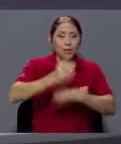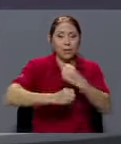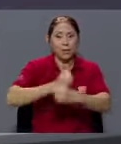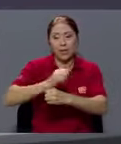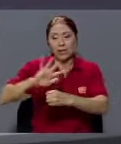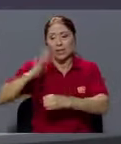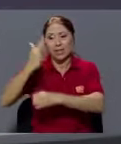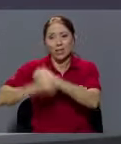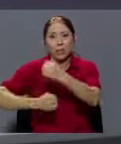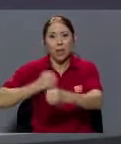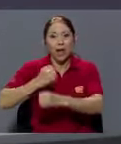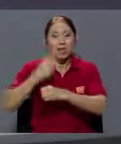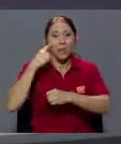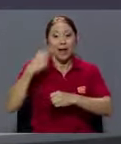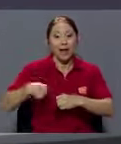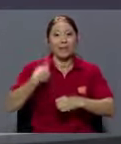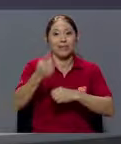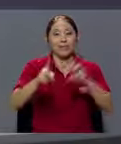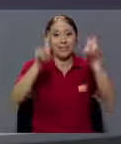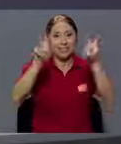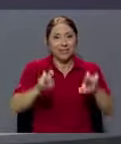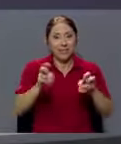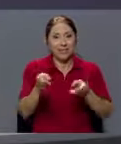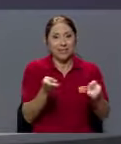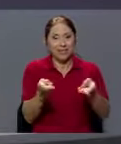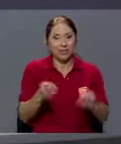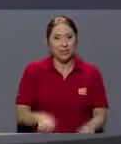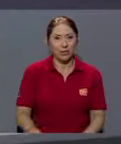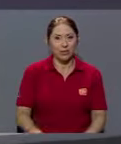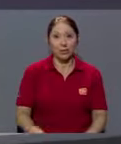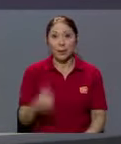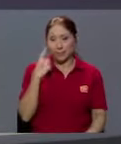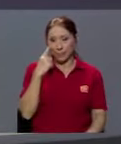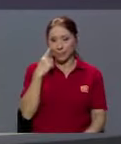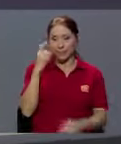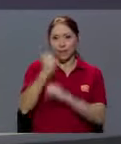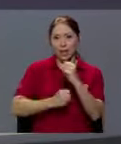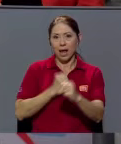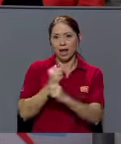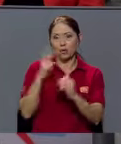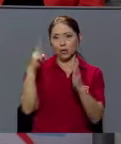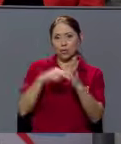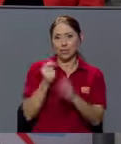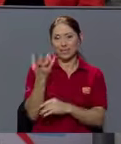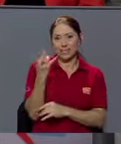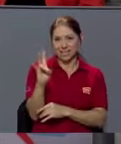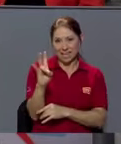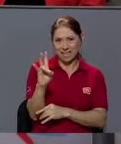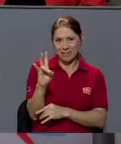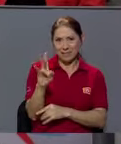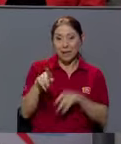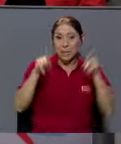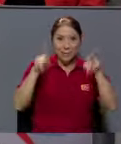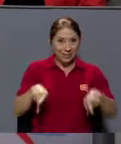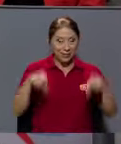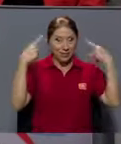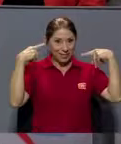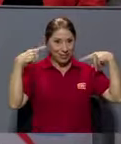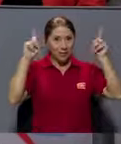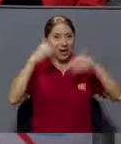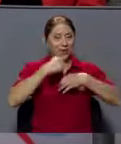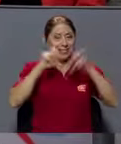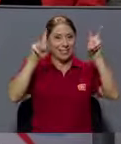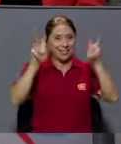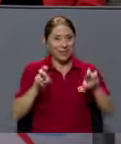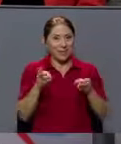examen de bachillerato. Veámoslo así. En el 2017 se hicieron, los que lograron hacer